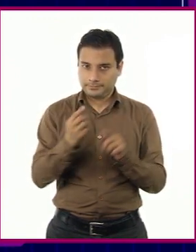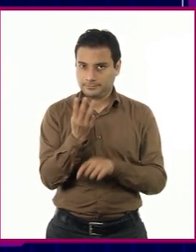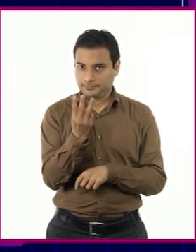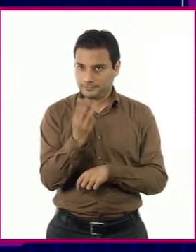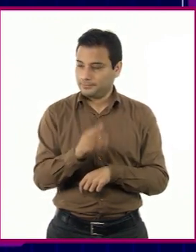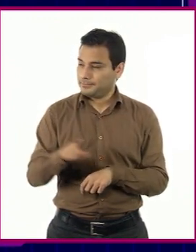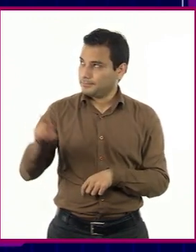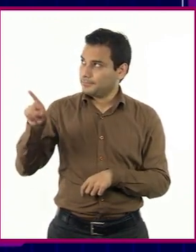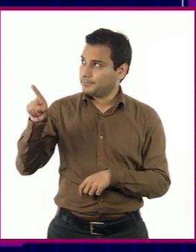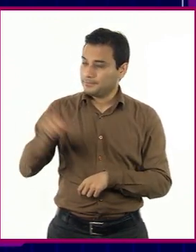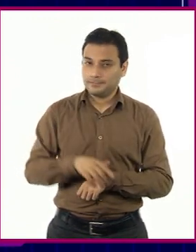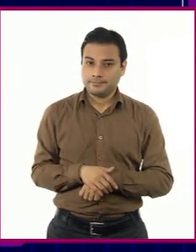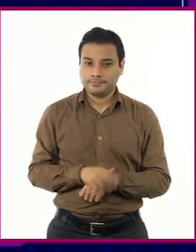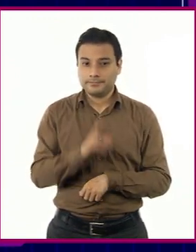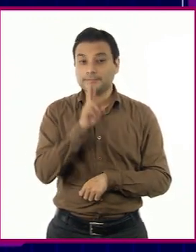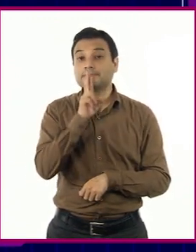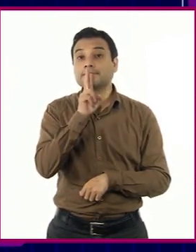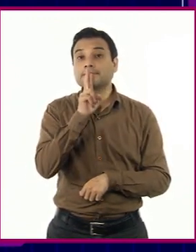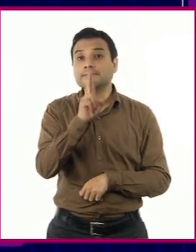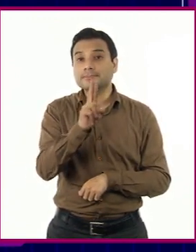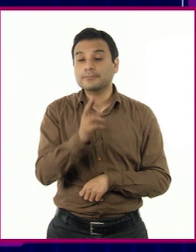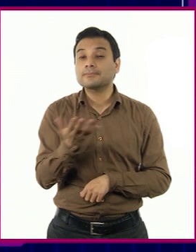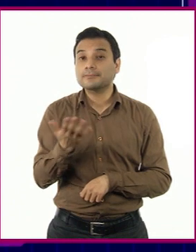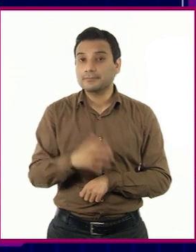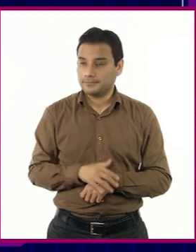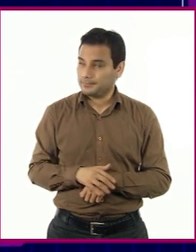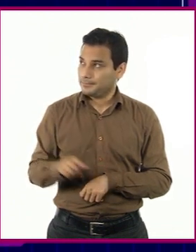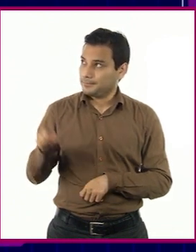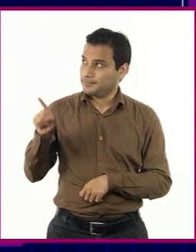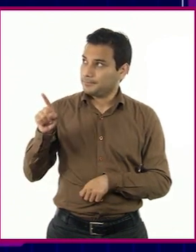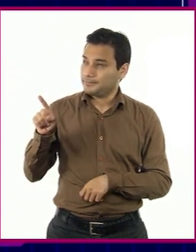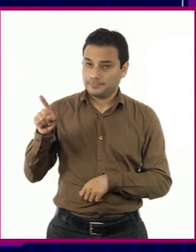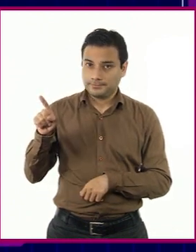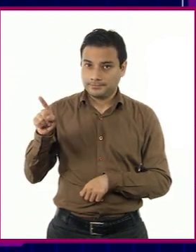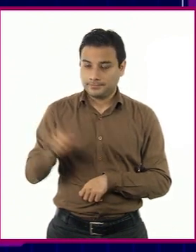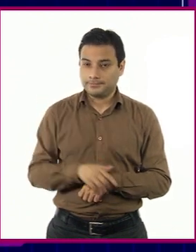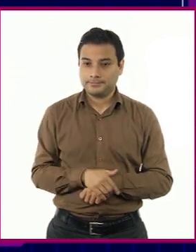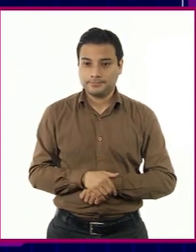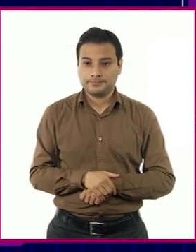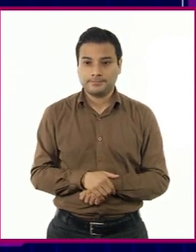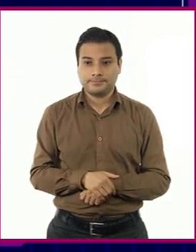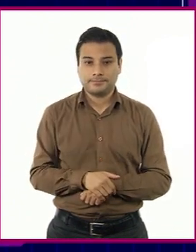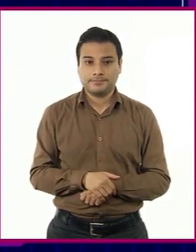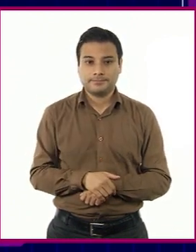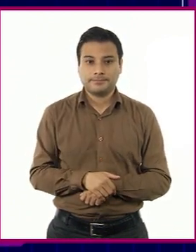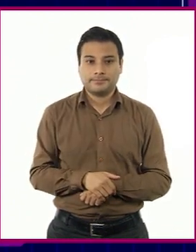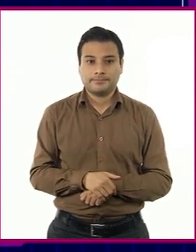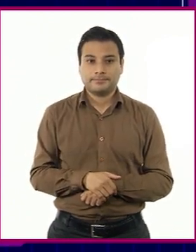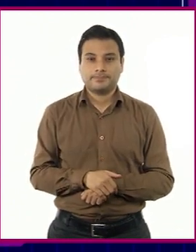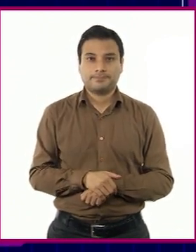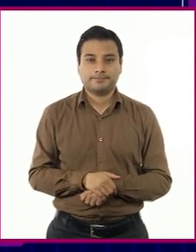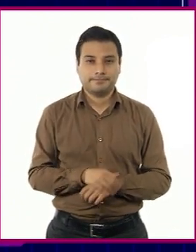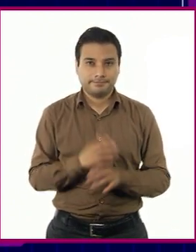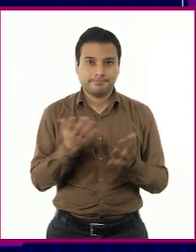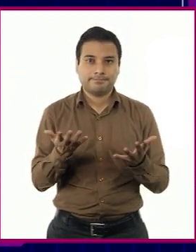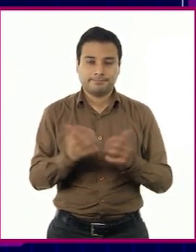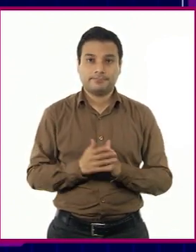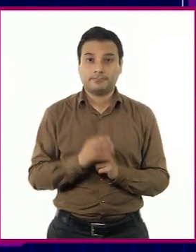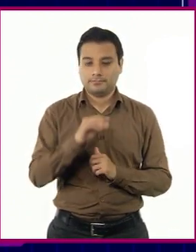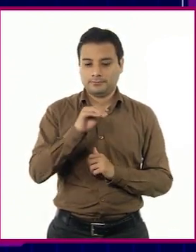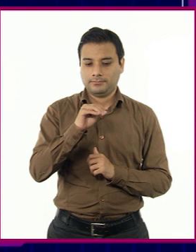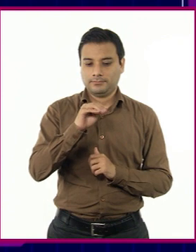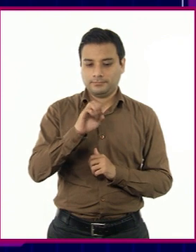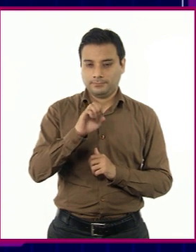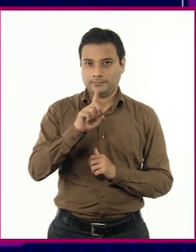3. Igual a 8,500,000 entre 3. Por lo tanto, la media de producción